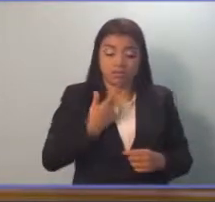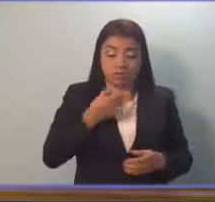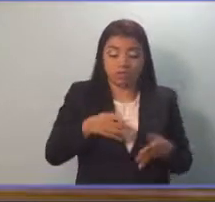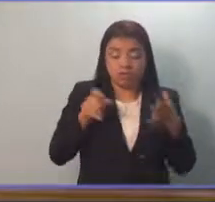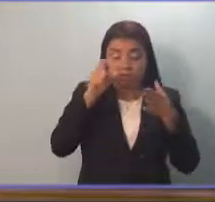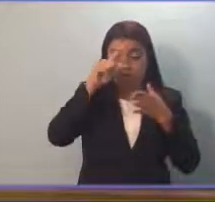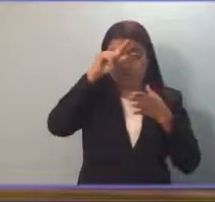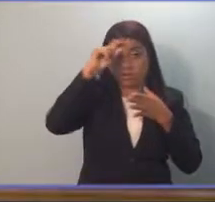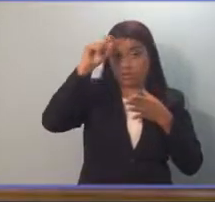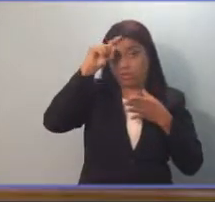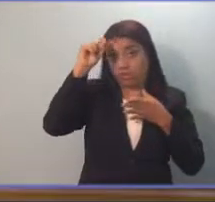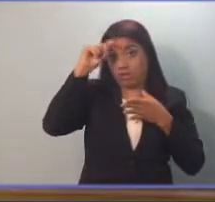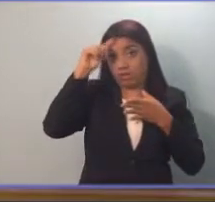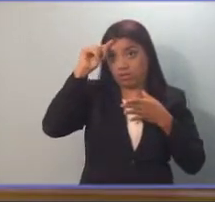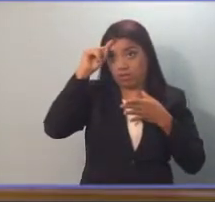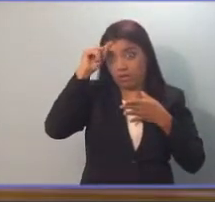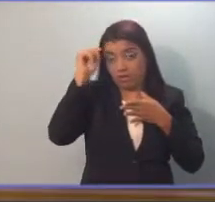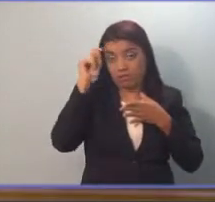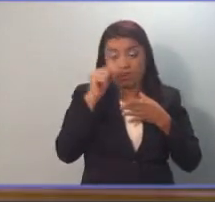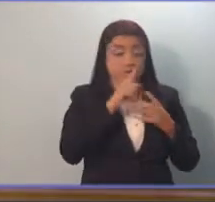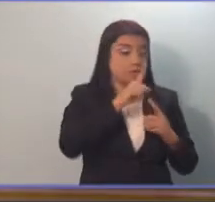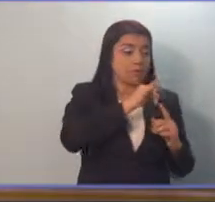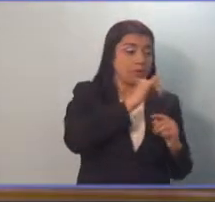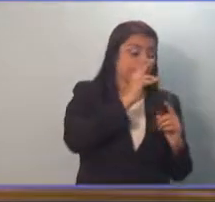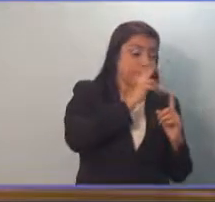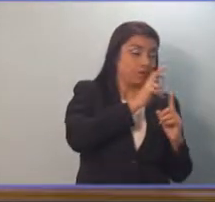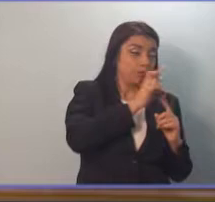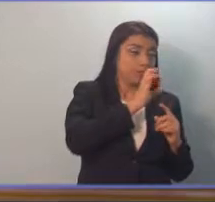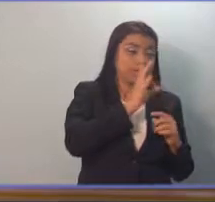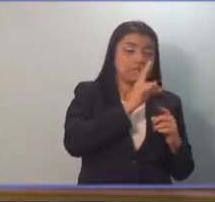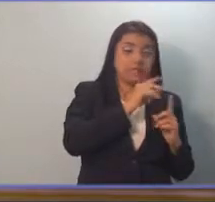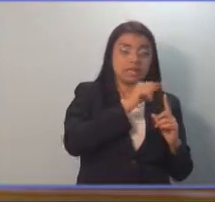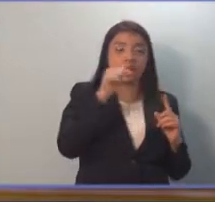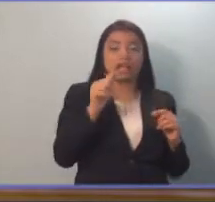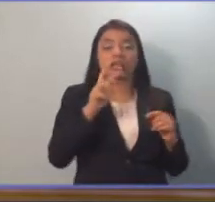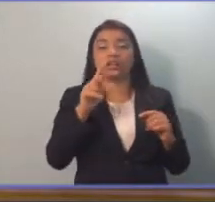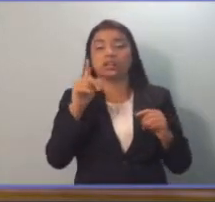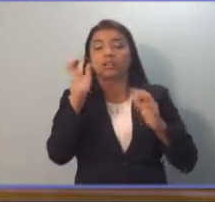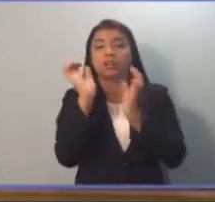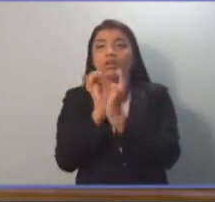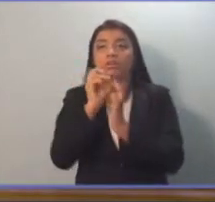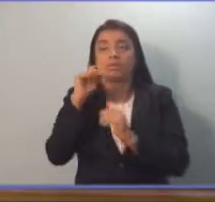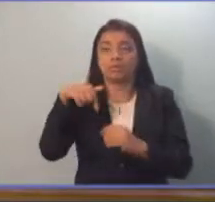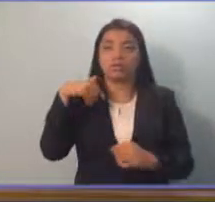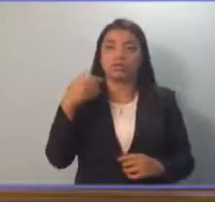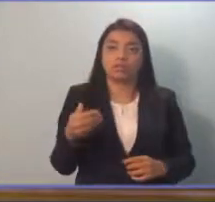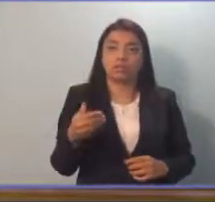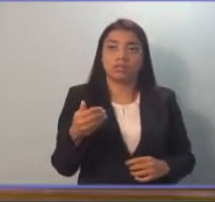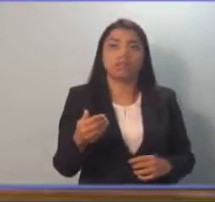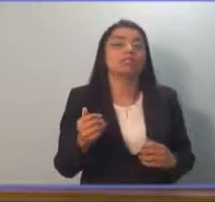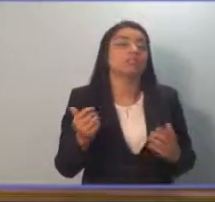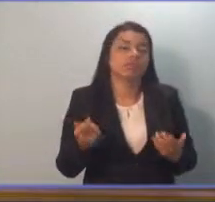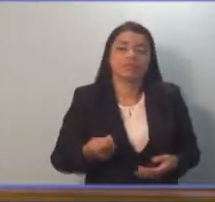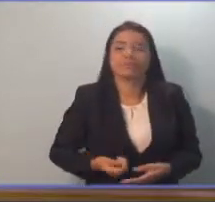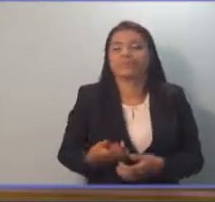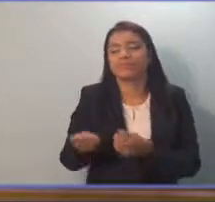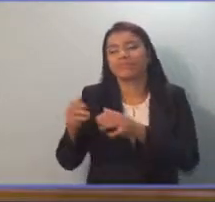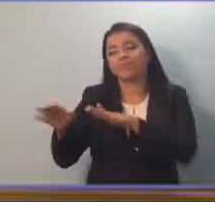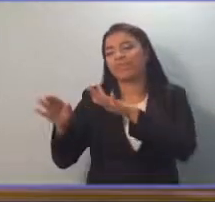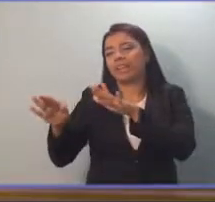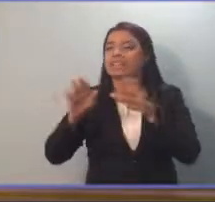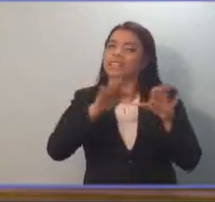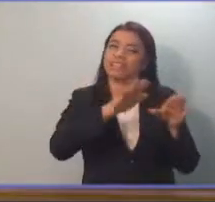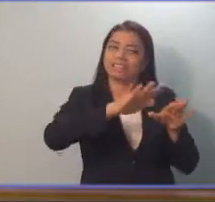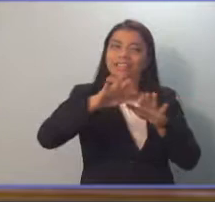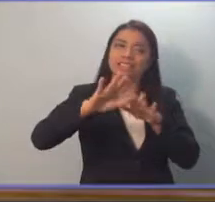desarrollado del 1 de junio de 2017 al 31 de mayo del presente año, agradeciéndole a todos y todas